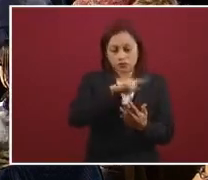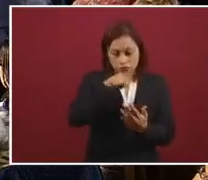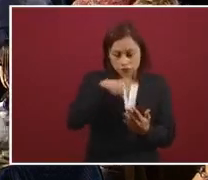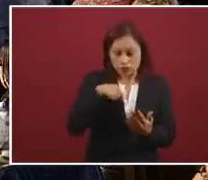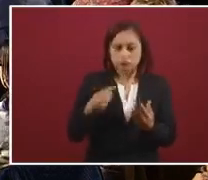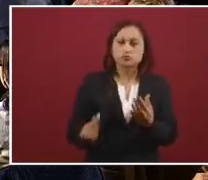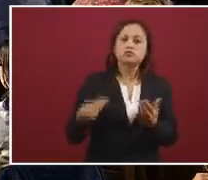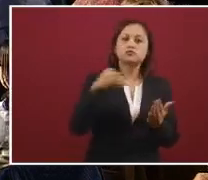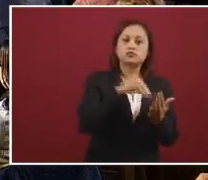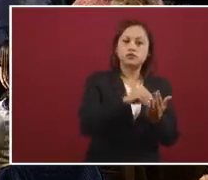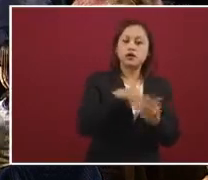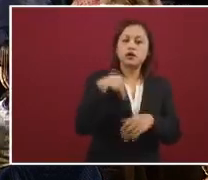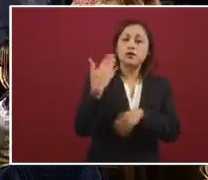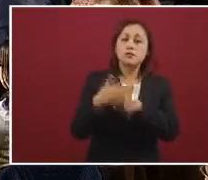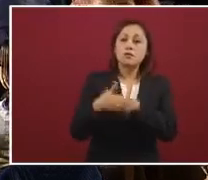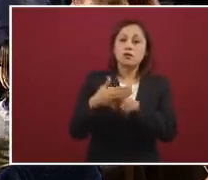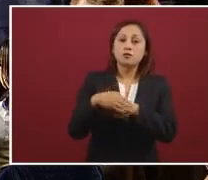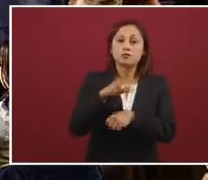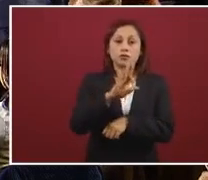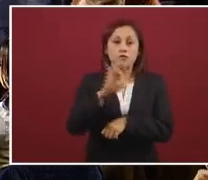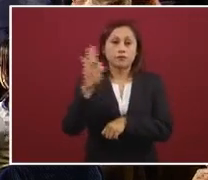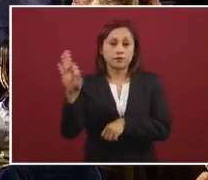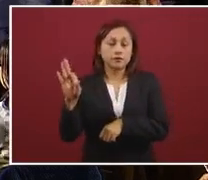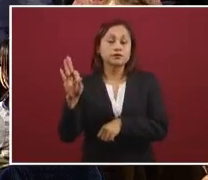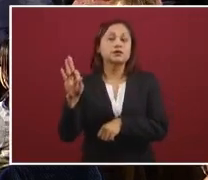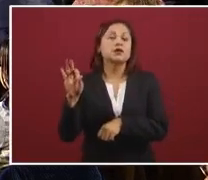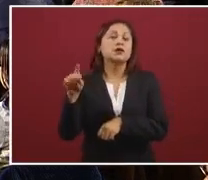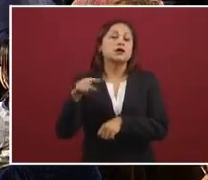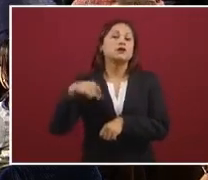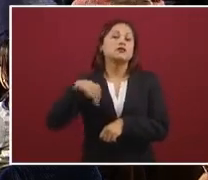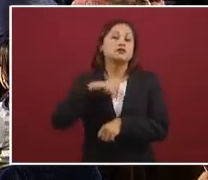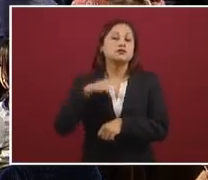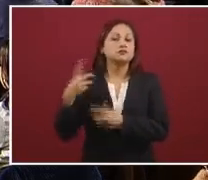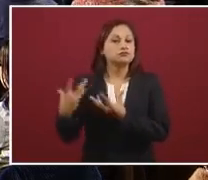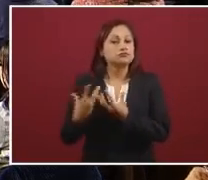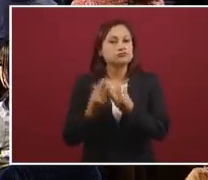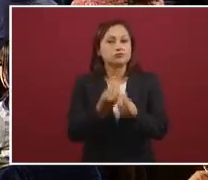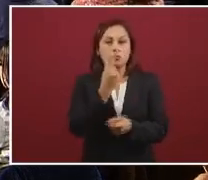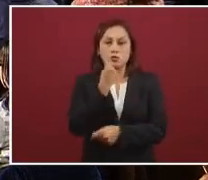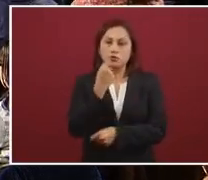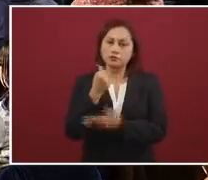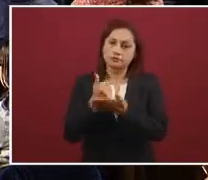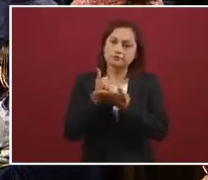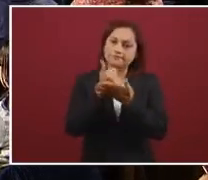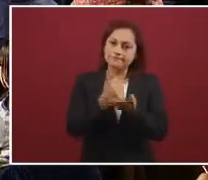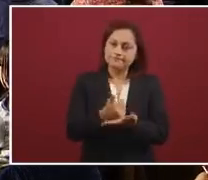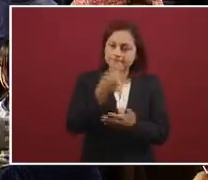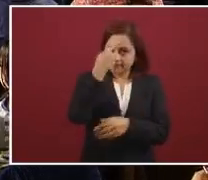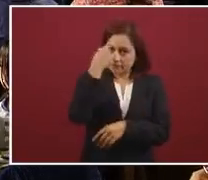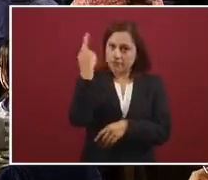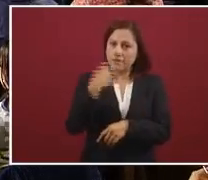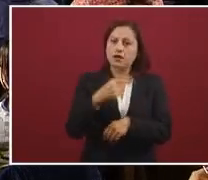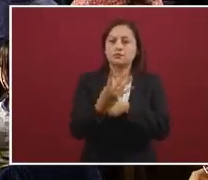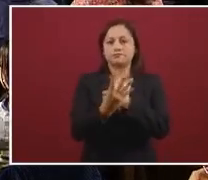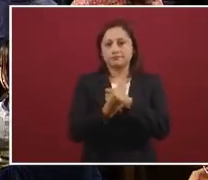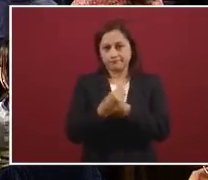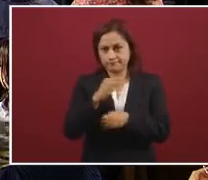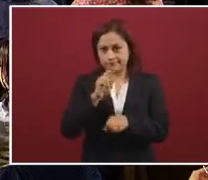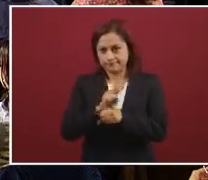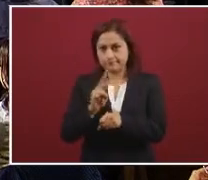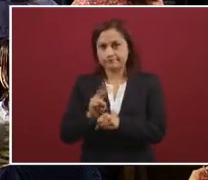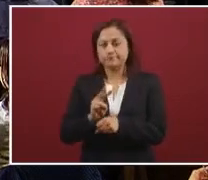en fecha próxima. No encontramos ningún rastrillo o aparato de estos para rasurar o